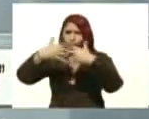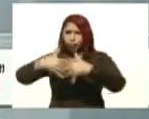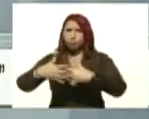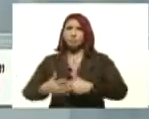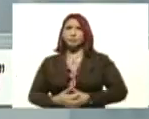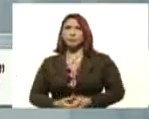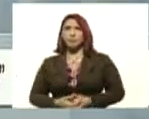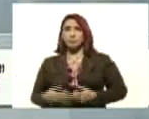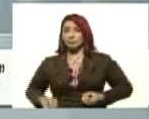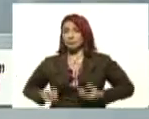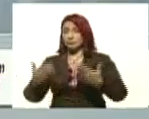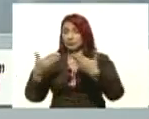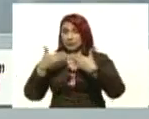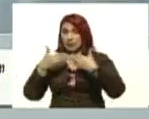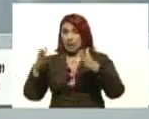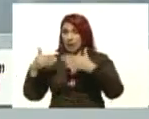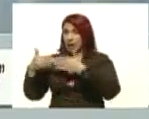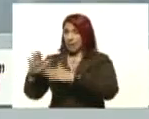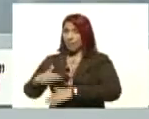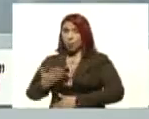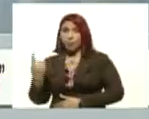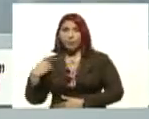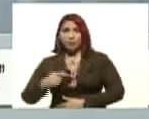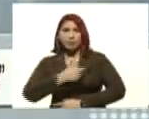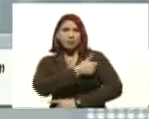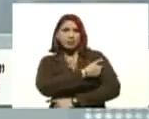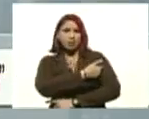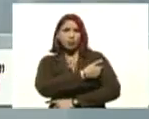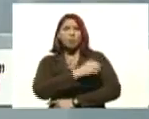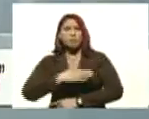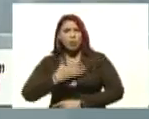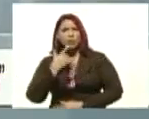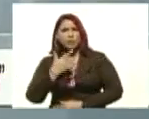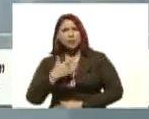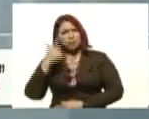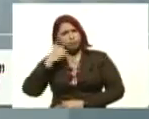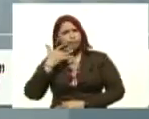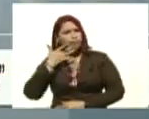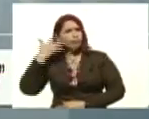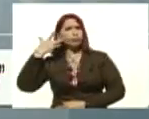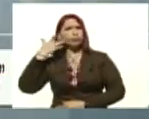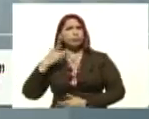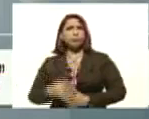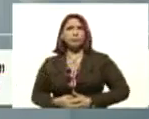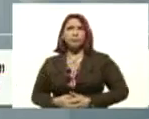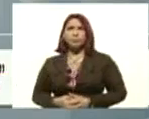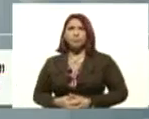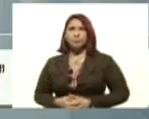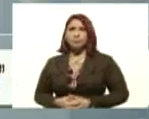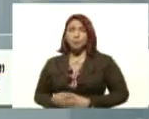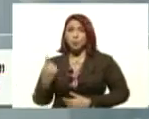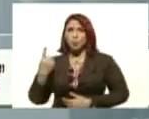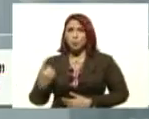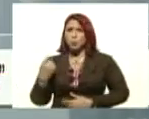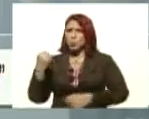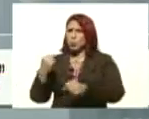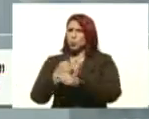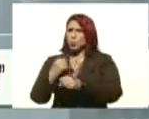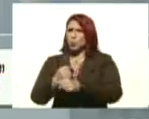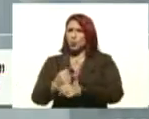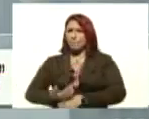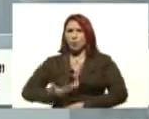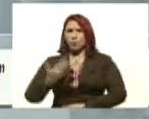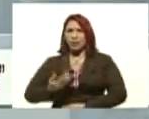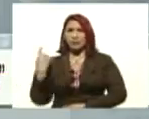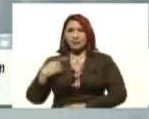que le van a garantizar poder tener la jeringa. Y puedo decirlo con mucho orgullo, hermano presidente, de una de las fuentes más importantes que tiene el